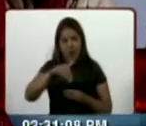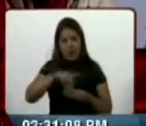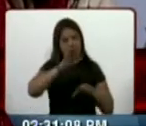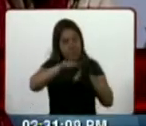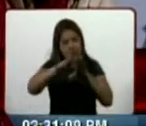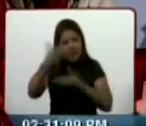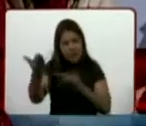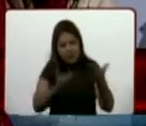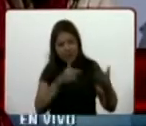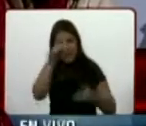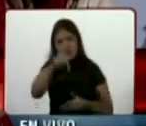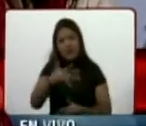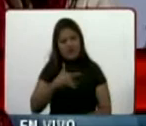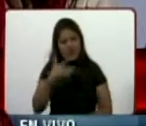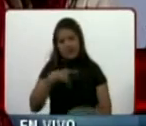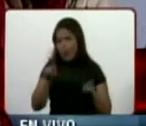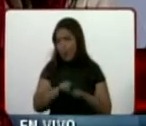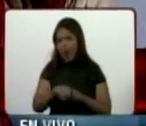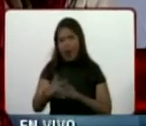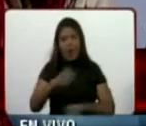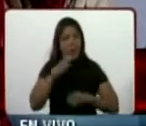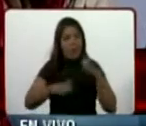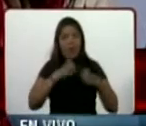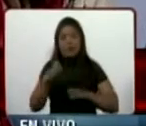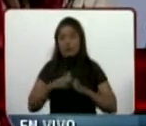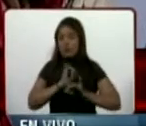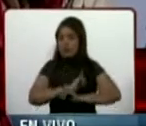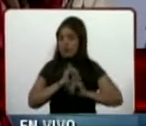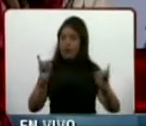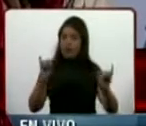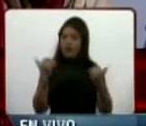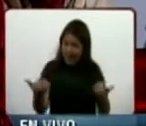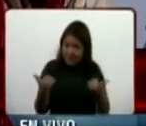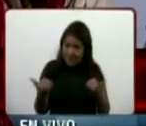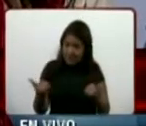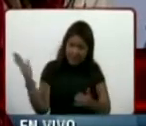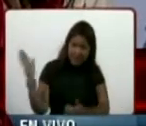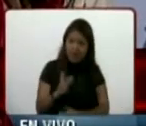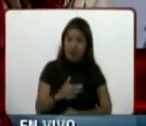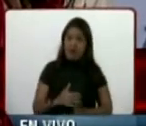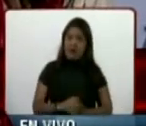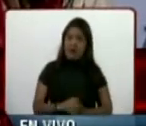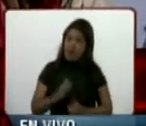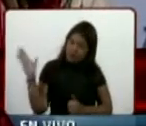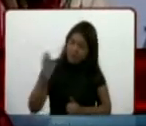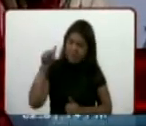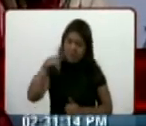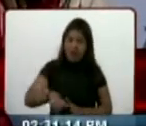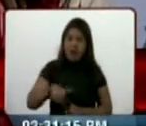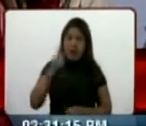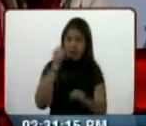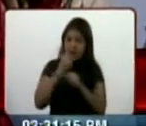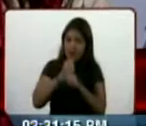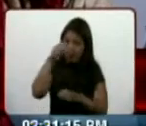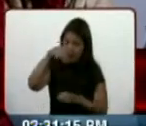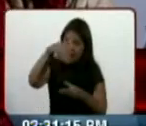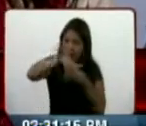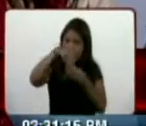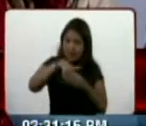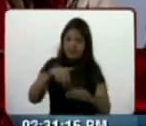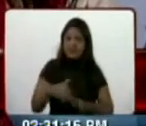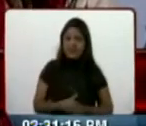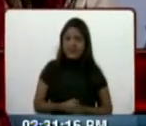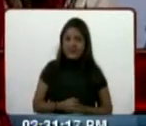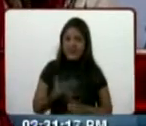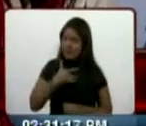que vengan a sentir esa gran emoción. Ya, ya, ya, que vengan. Vengan aquí a votar. Y que